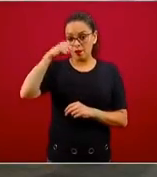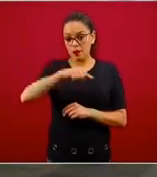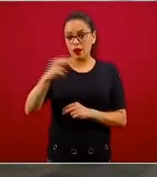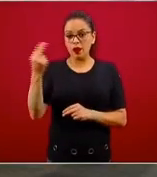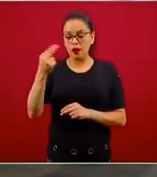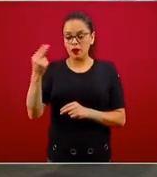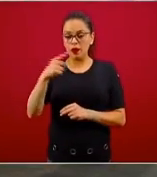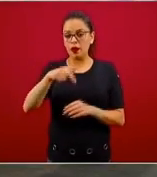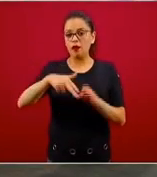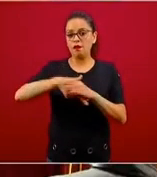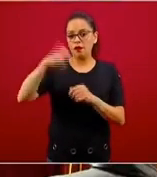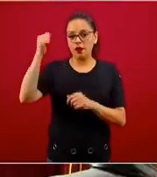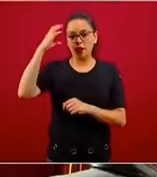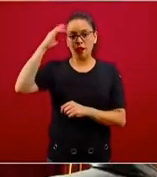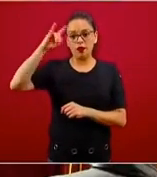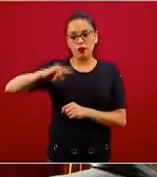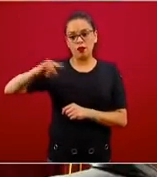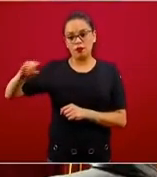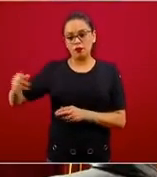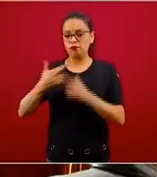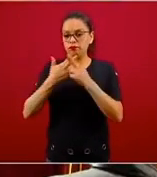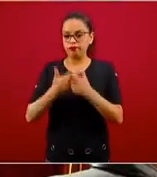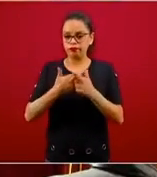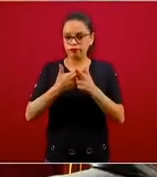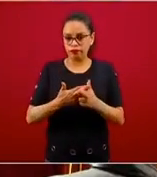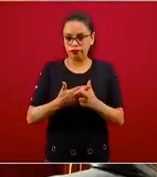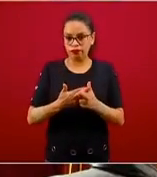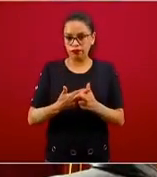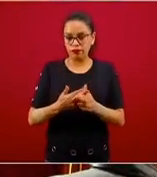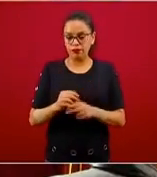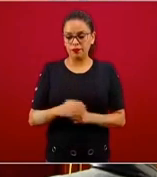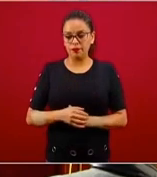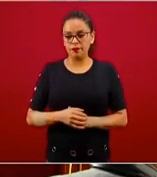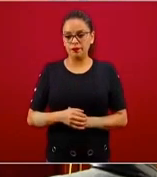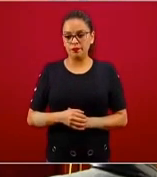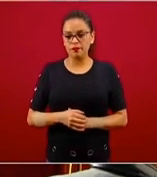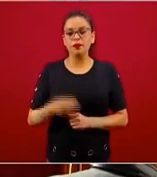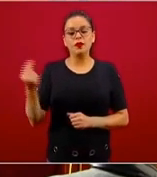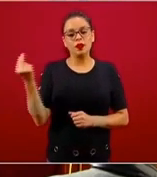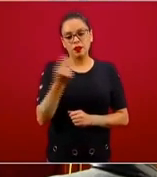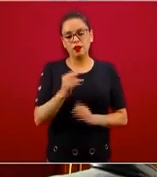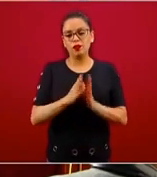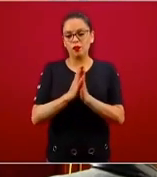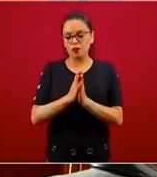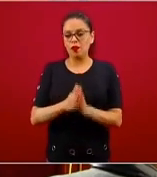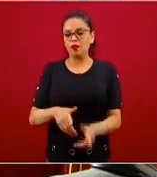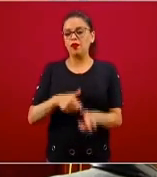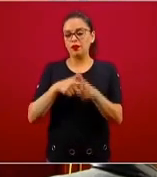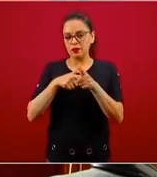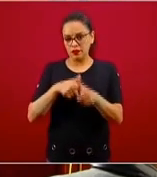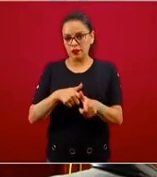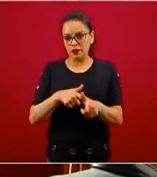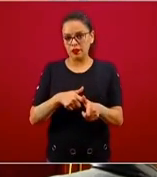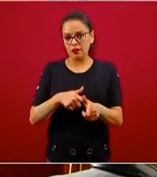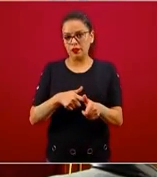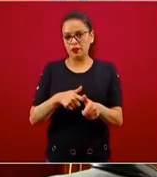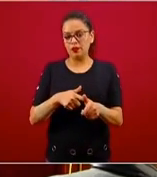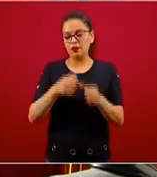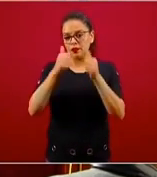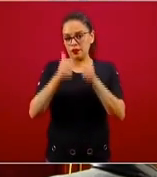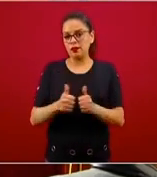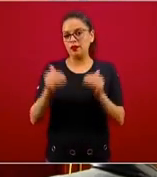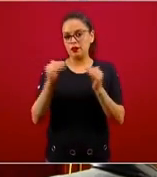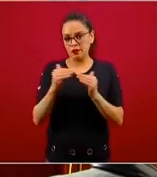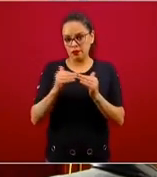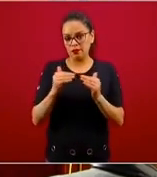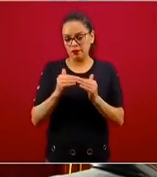that exista in order to porcentajes de maintain these disponibilidad, pues occupation tenemos que levels, seguir meaning quedándonos en to casa always mientras la have Jornada available Nacional de beds, Sana both Distancia dure, general